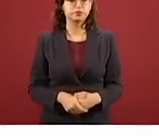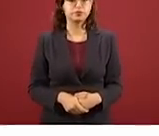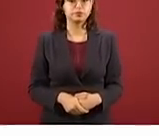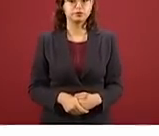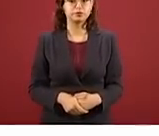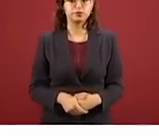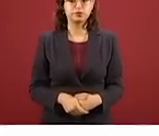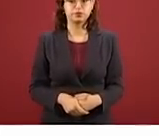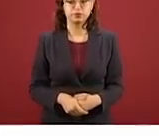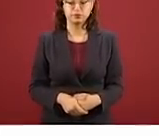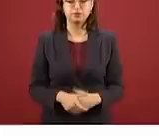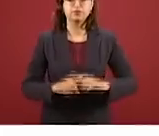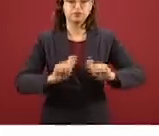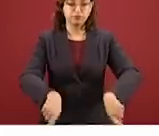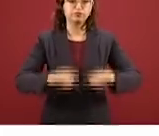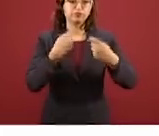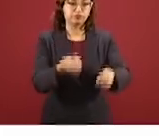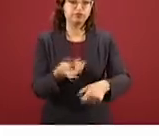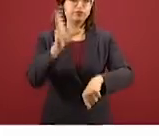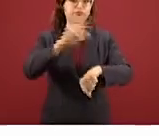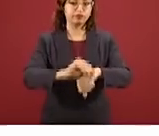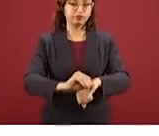117. Sí, esto es lo otorgado